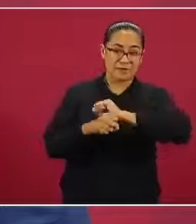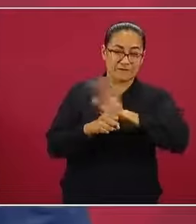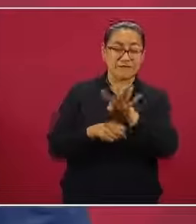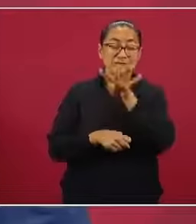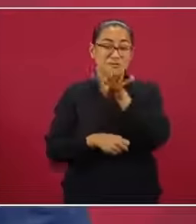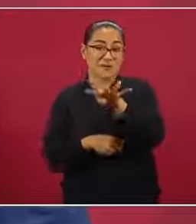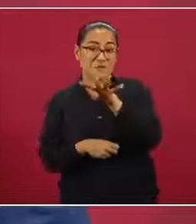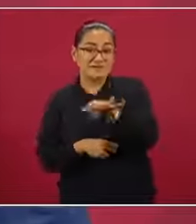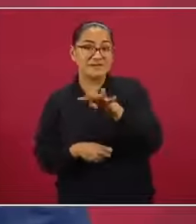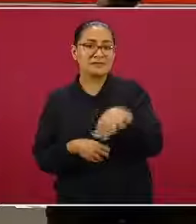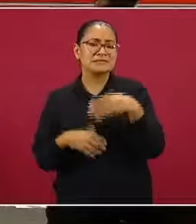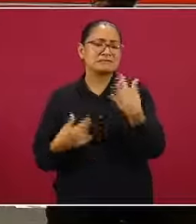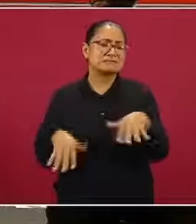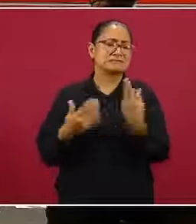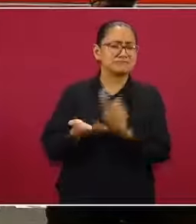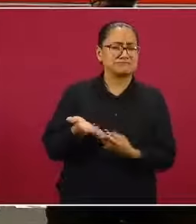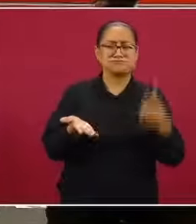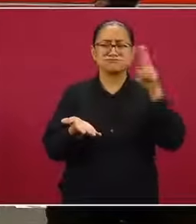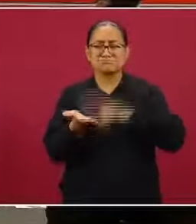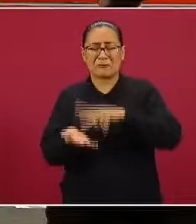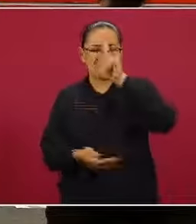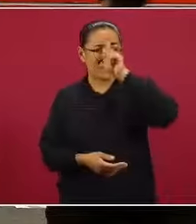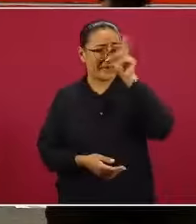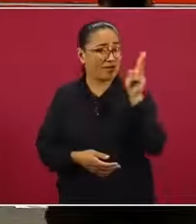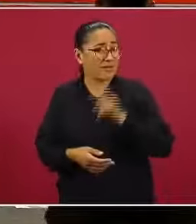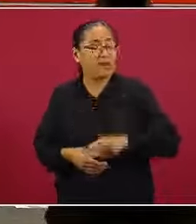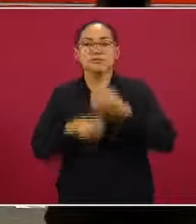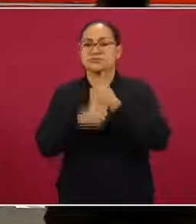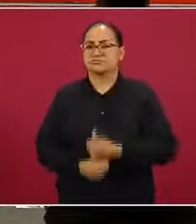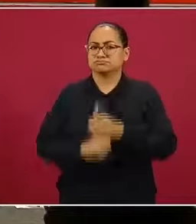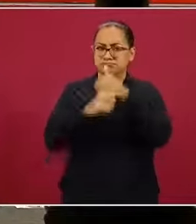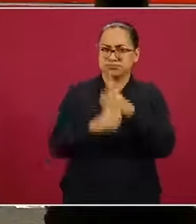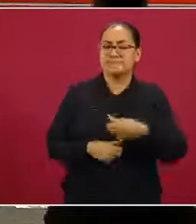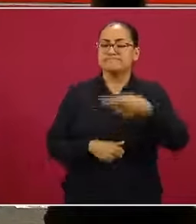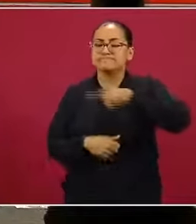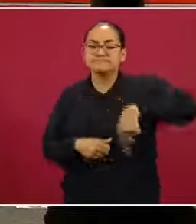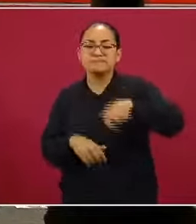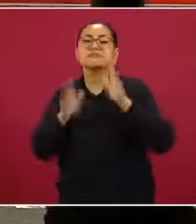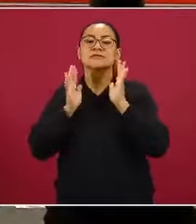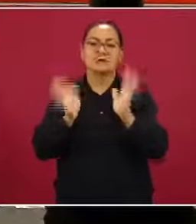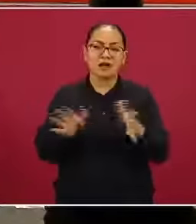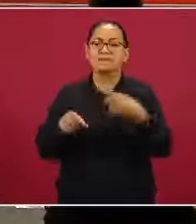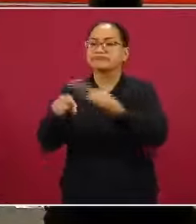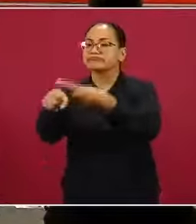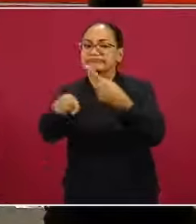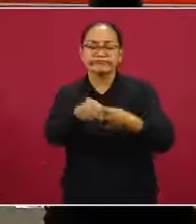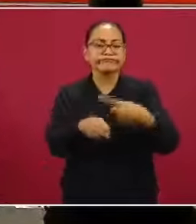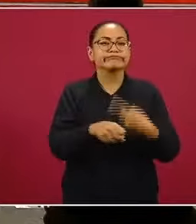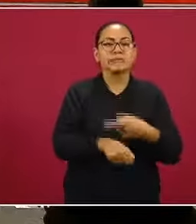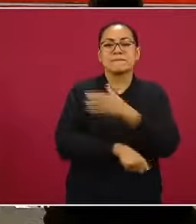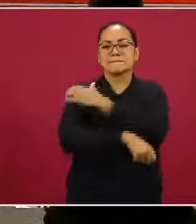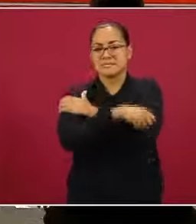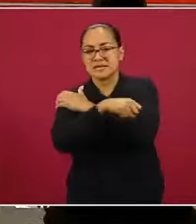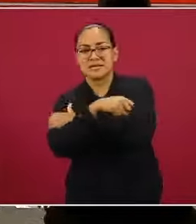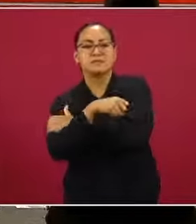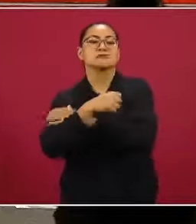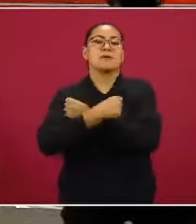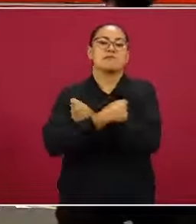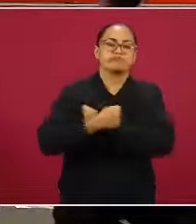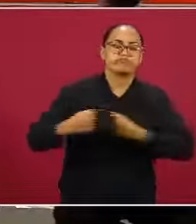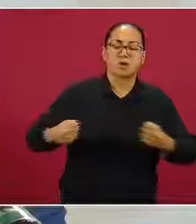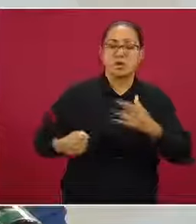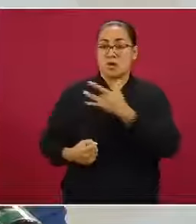número de fallecimientos al encontrar en quienes sufren de hipertensión, de diabetes, de obesidad y de sobrepeso un campo fértil